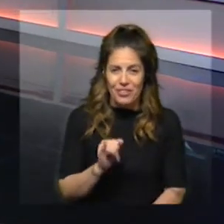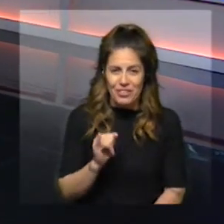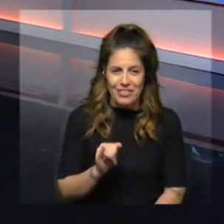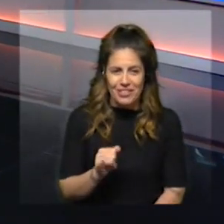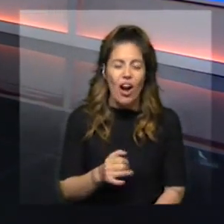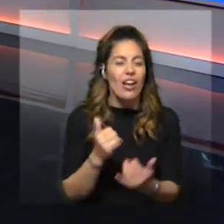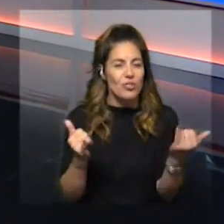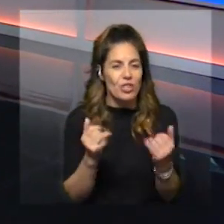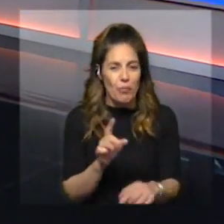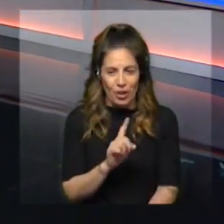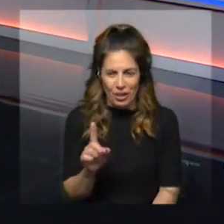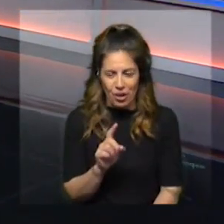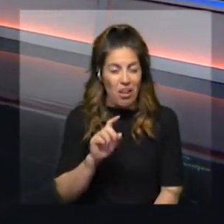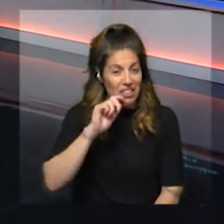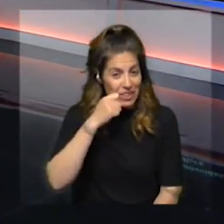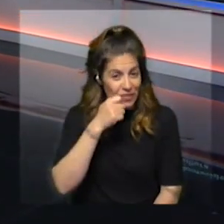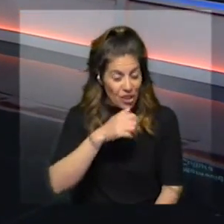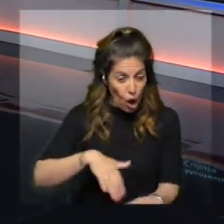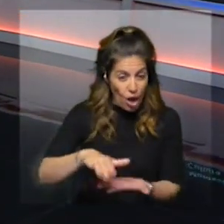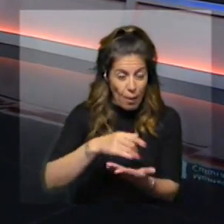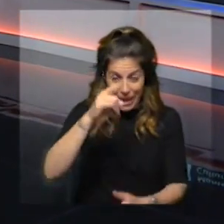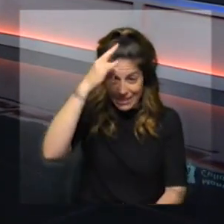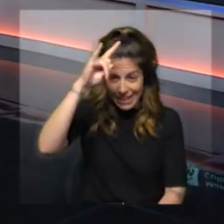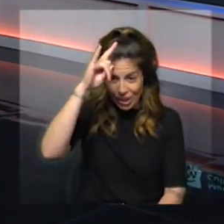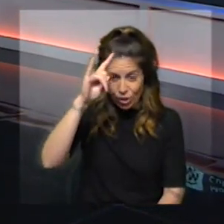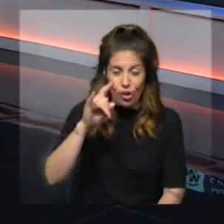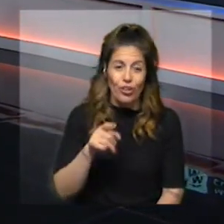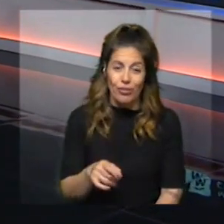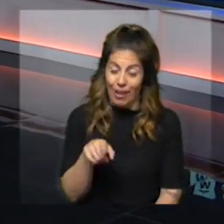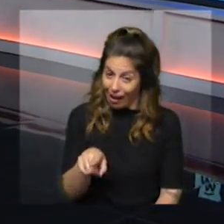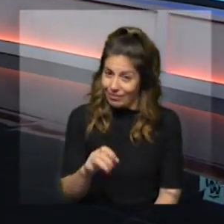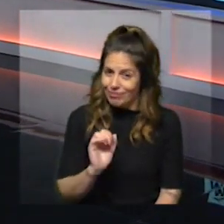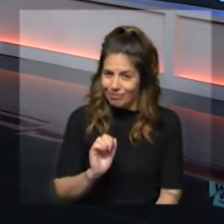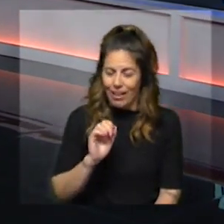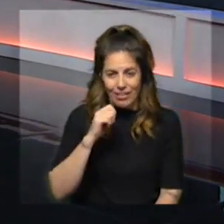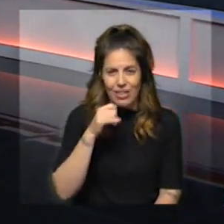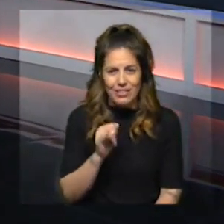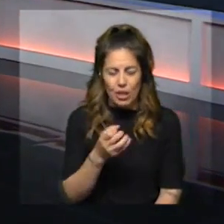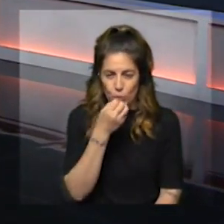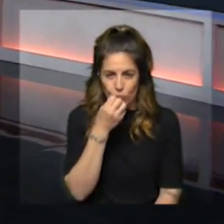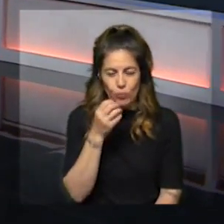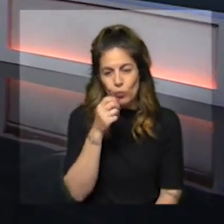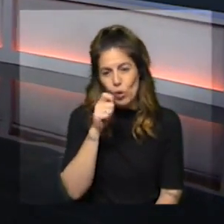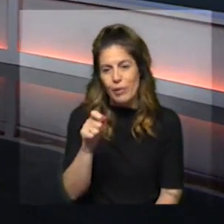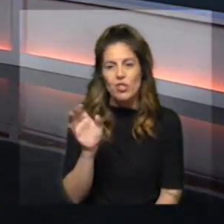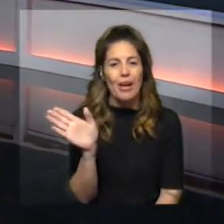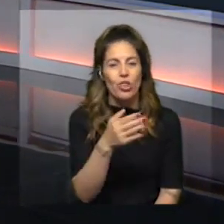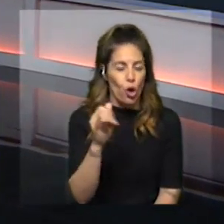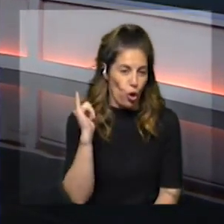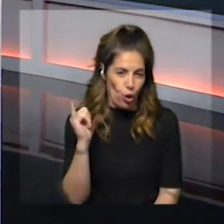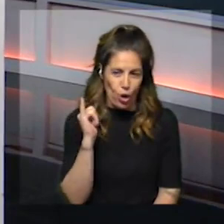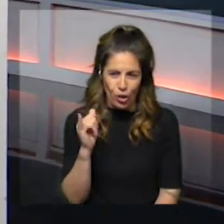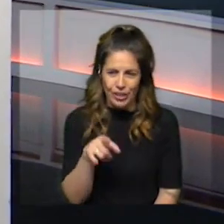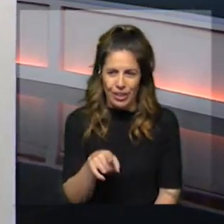hace un tiempo que no, pero está divino. La Plaza de Toros, ahora que se puso esa. Ojalá, ahí estamos bien. Un beso para todo Colonia, obviamente. Claro que sí.